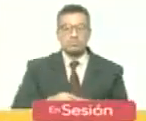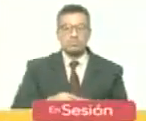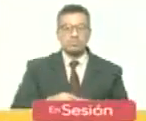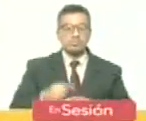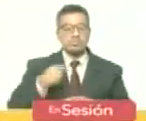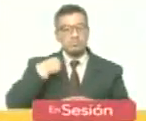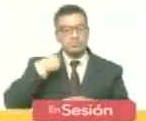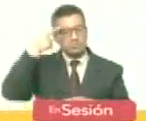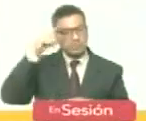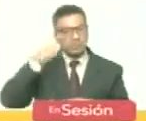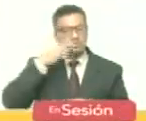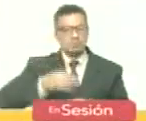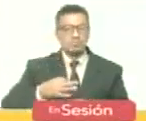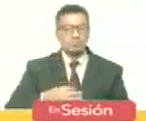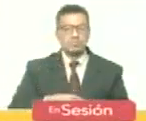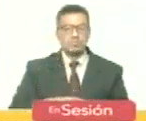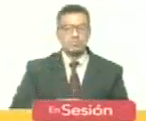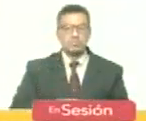de creerlo.